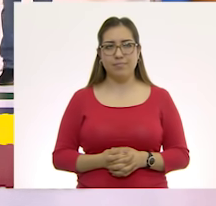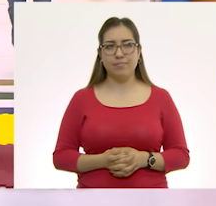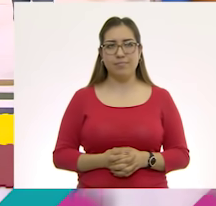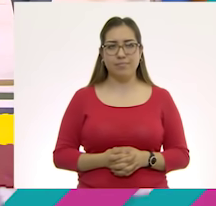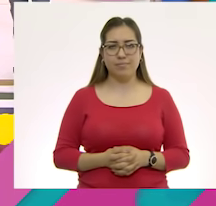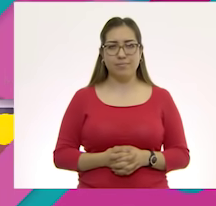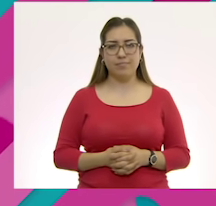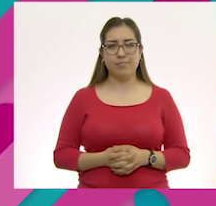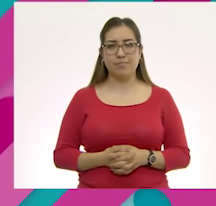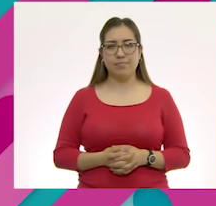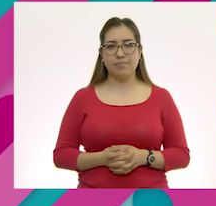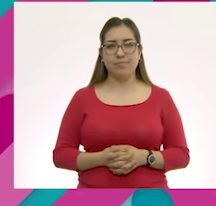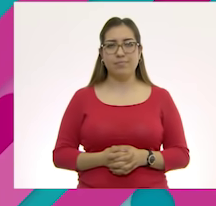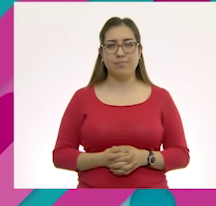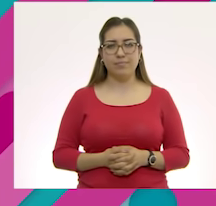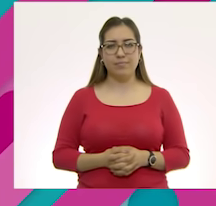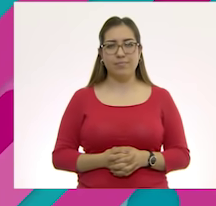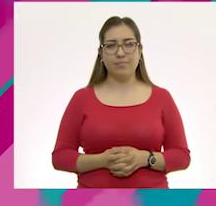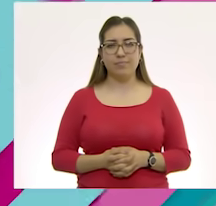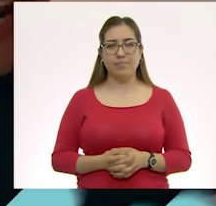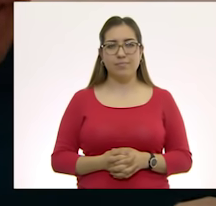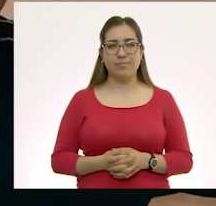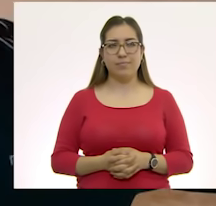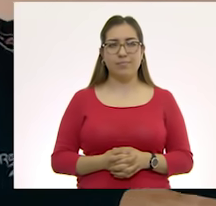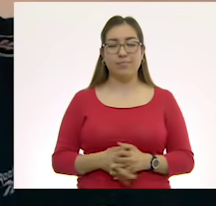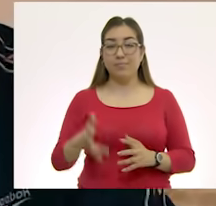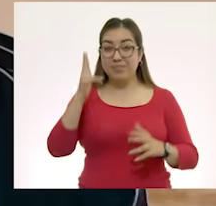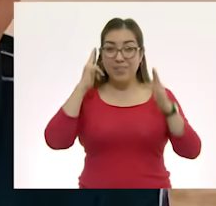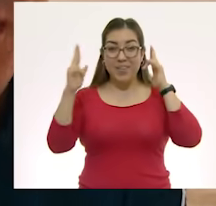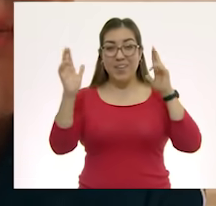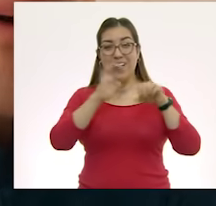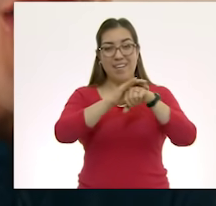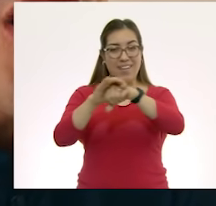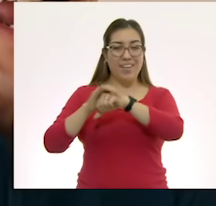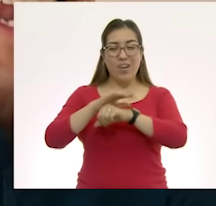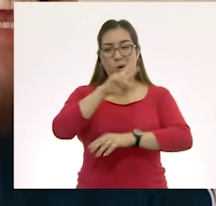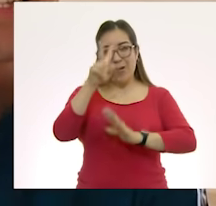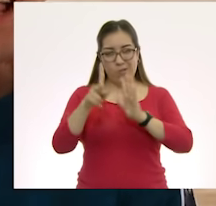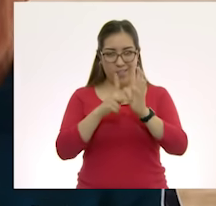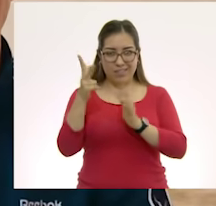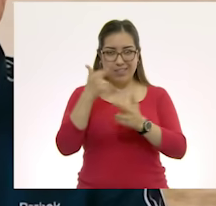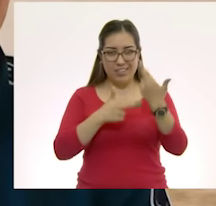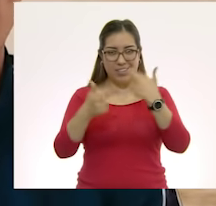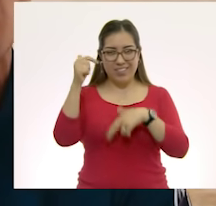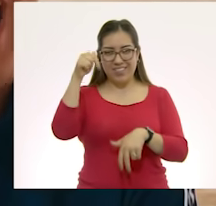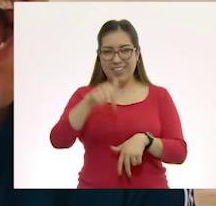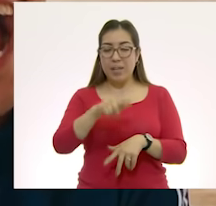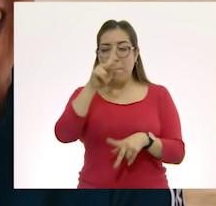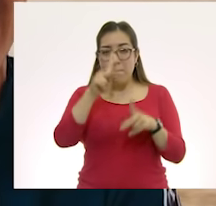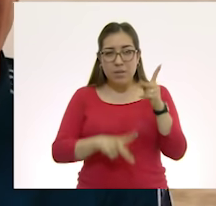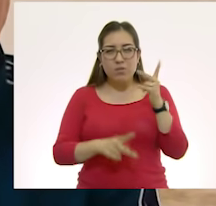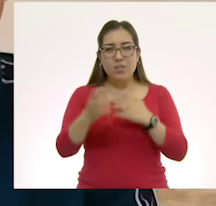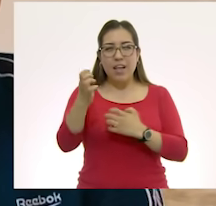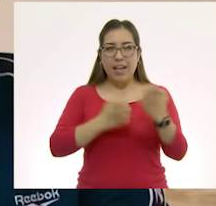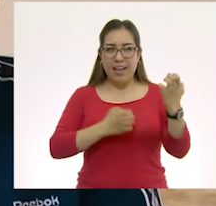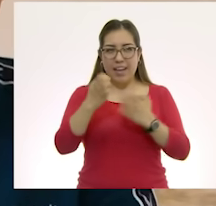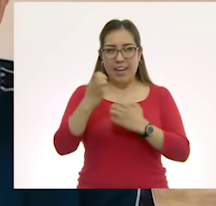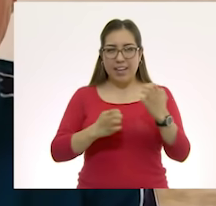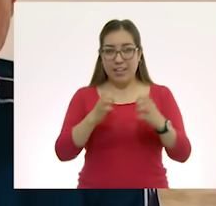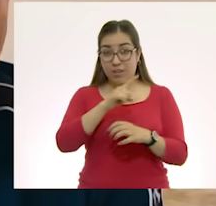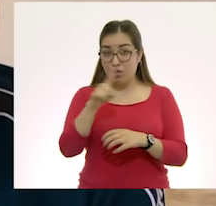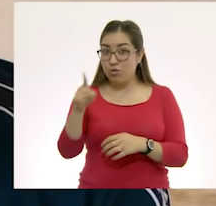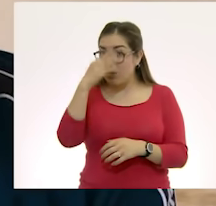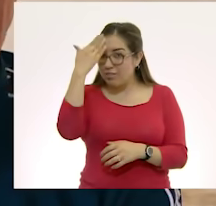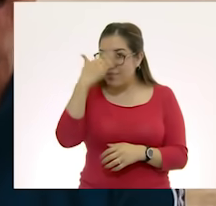eso, de un lado a otro. Hola amigos, estamos de nuevo en esta pausa activa, así que